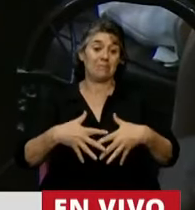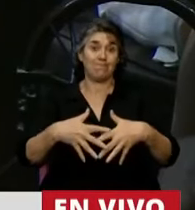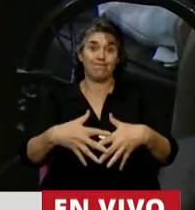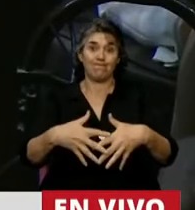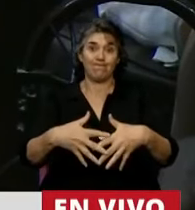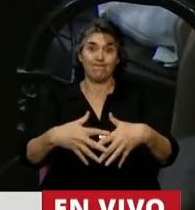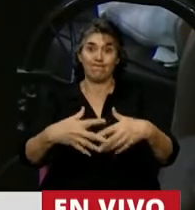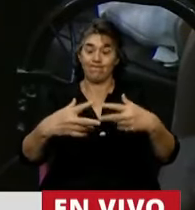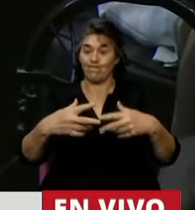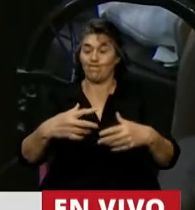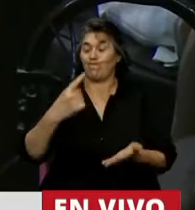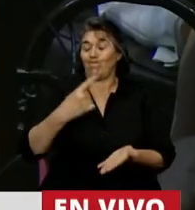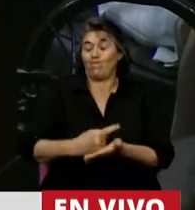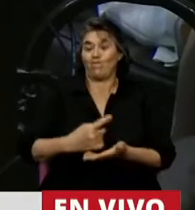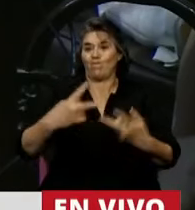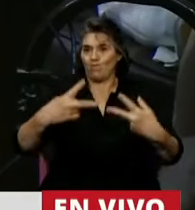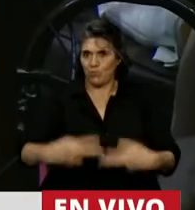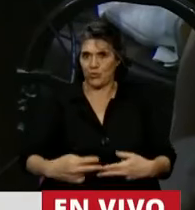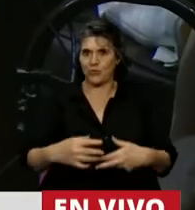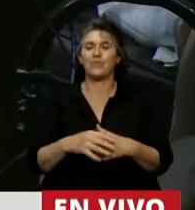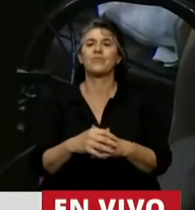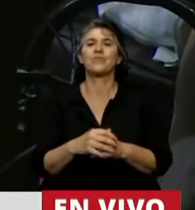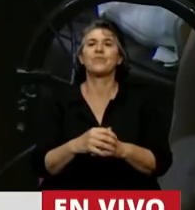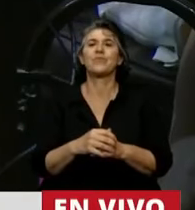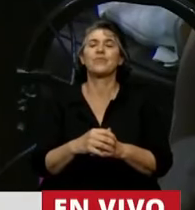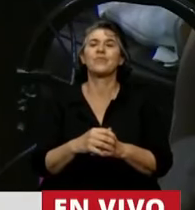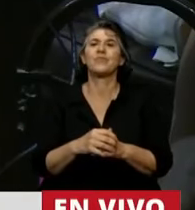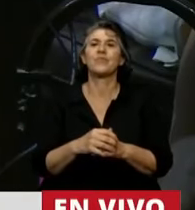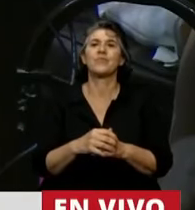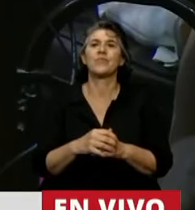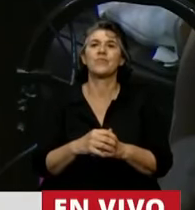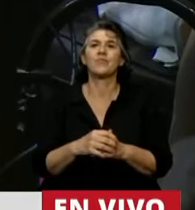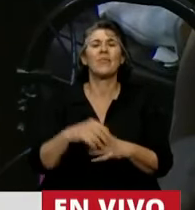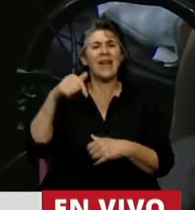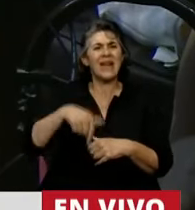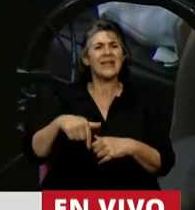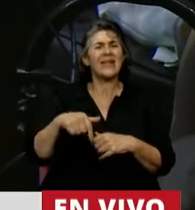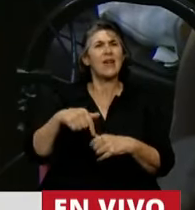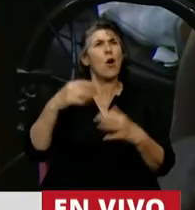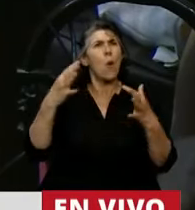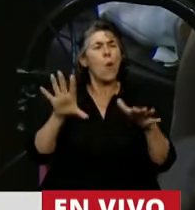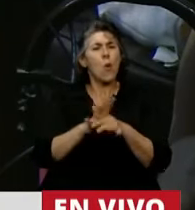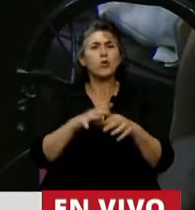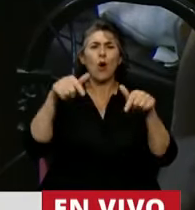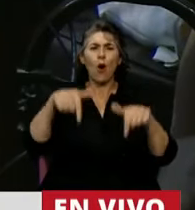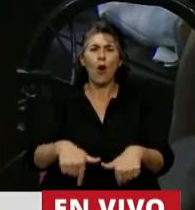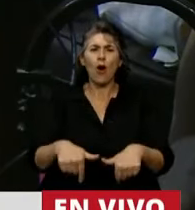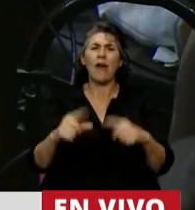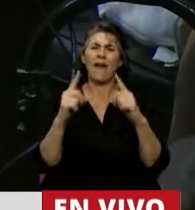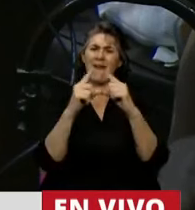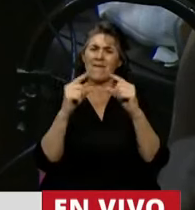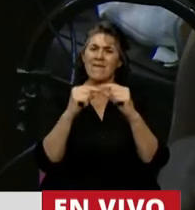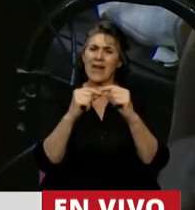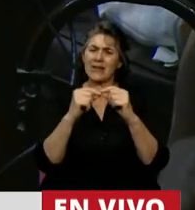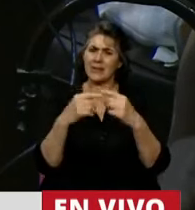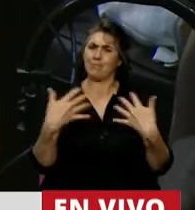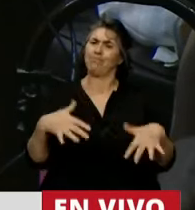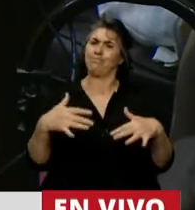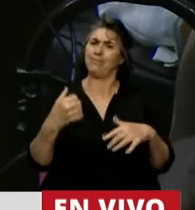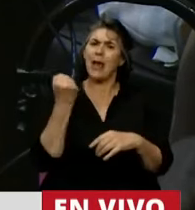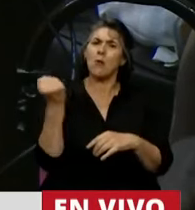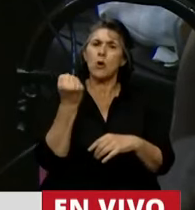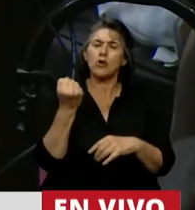del embarazo. Y lo estamos haciendo en una fecha que es verdaderamente significativa